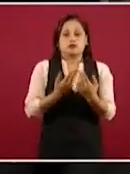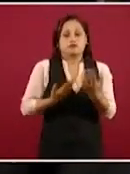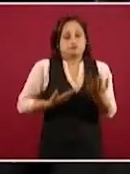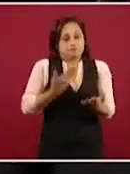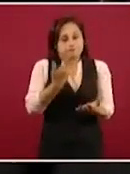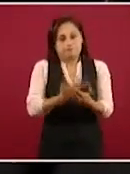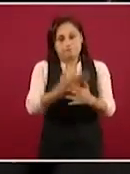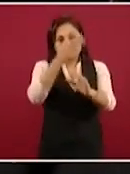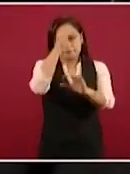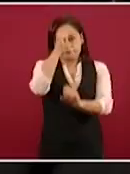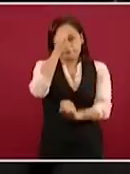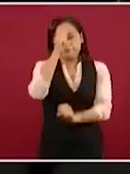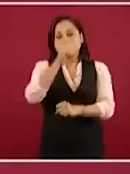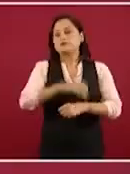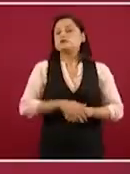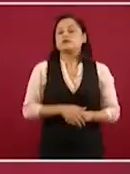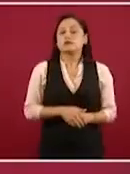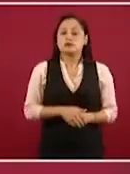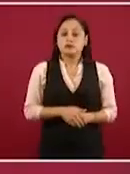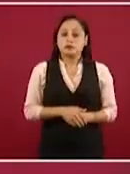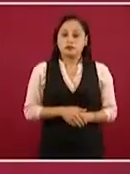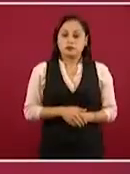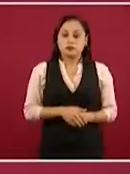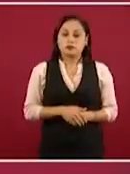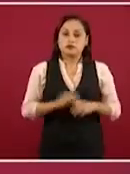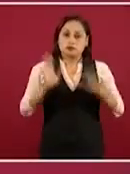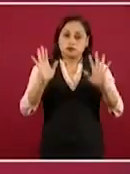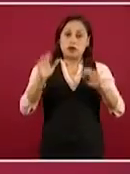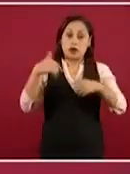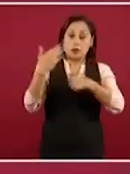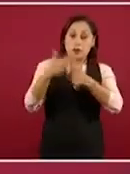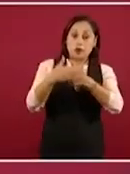ofrezco, te ofrezco a ti, le ofrezco al